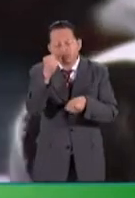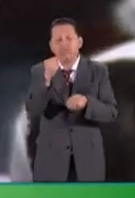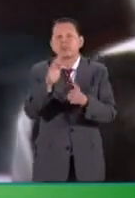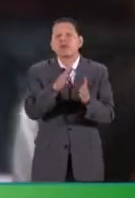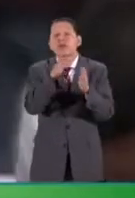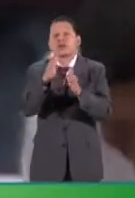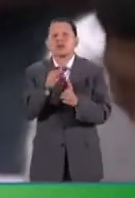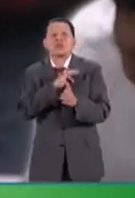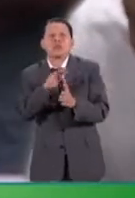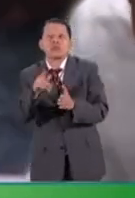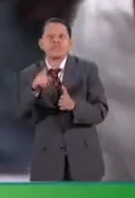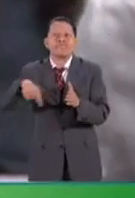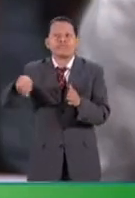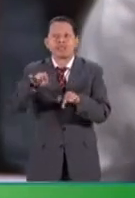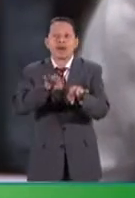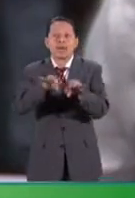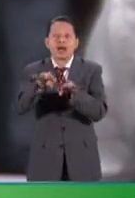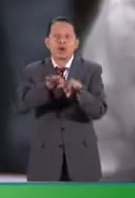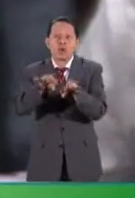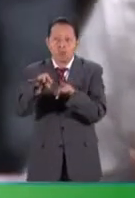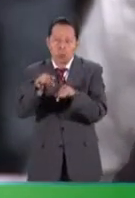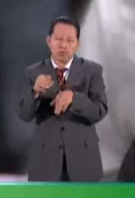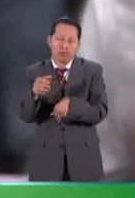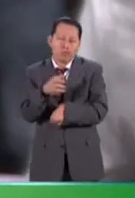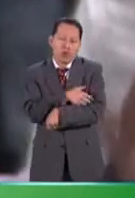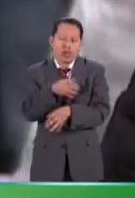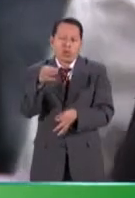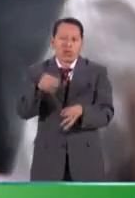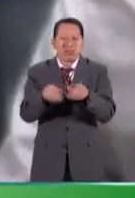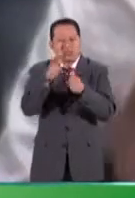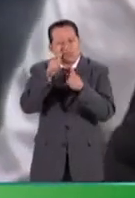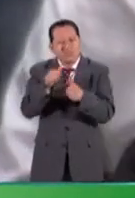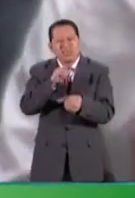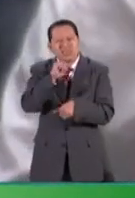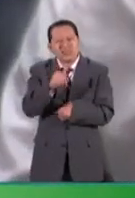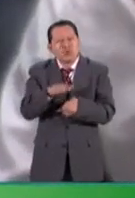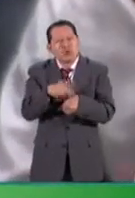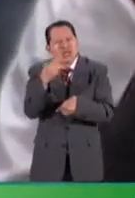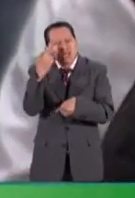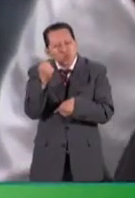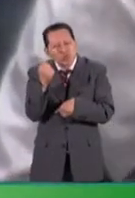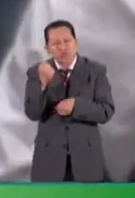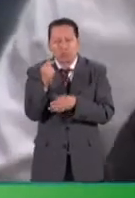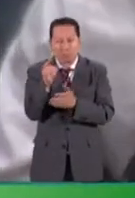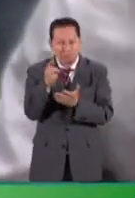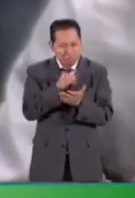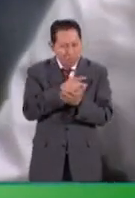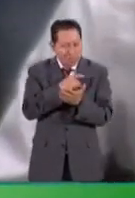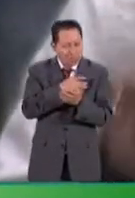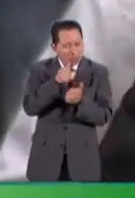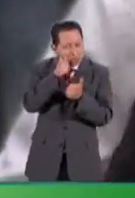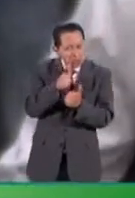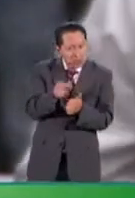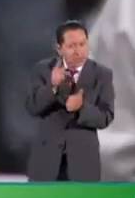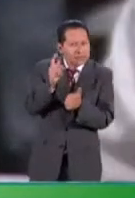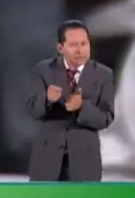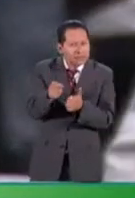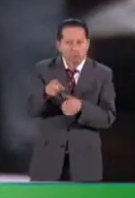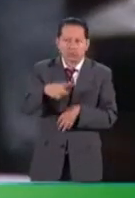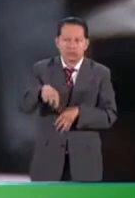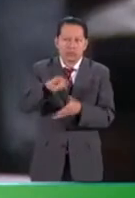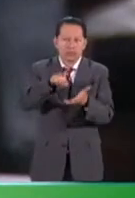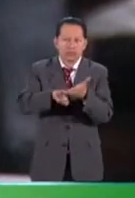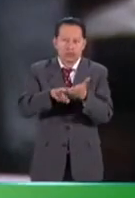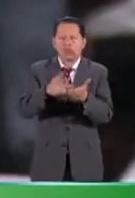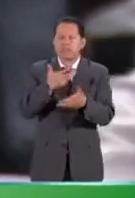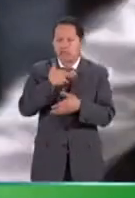los trabajadores del Poder Judicial? ¿Acaso tuvieron miedo de escuchar sus argumentos y estar convencidos que ellos